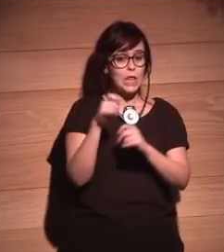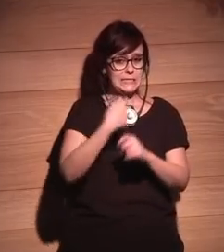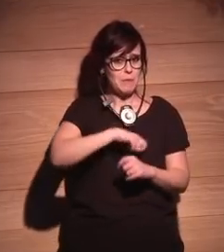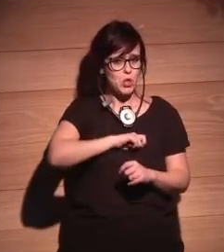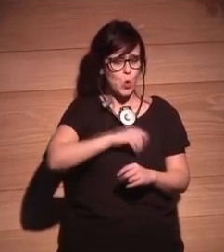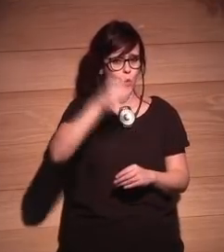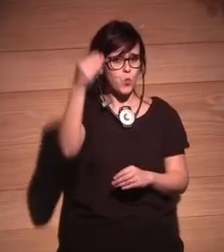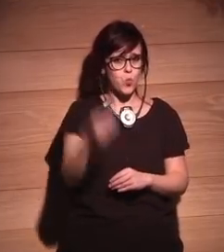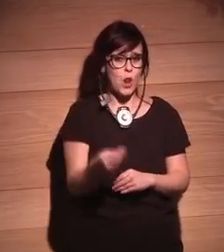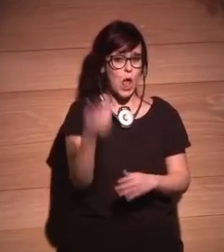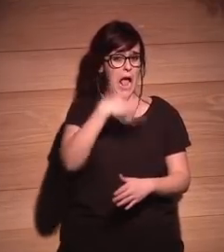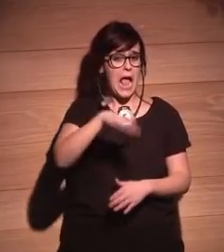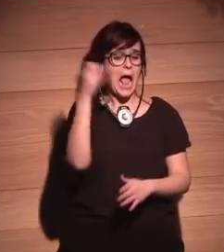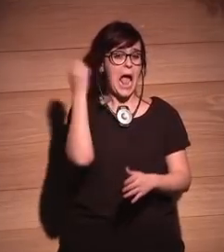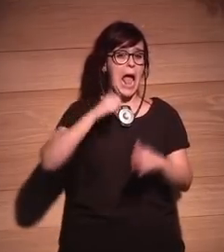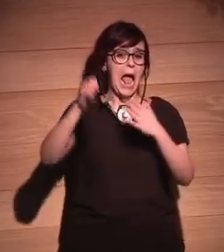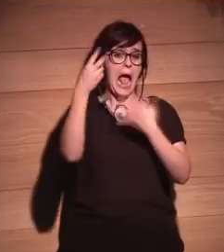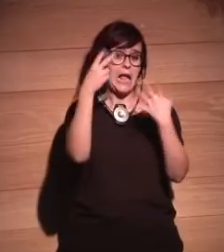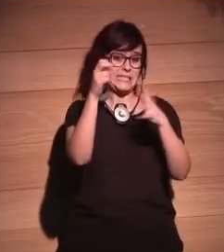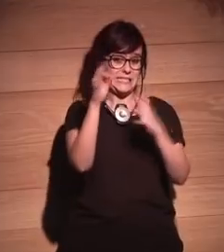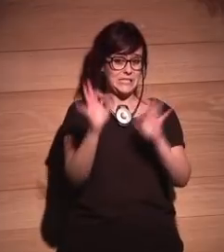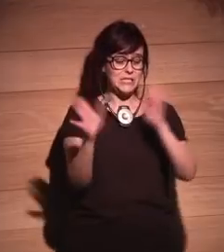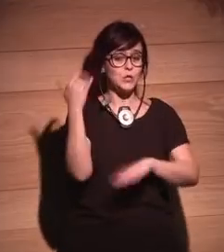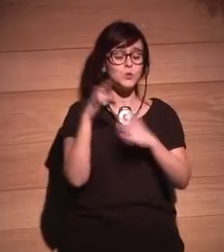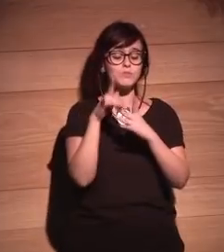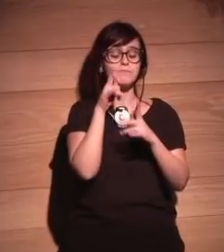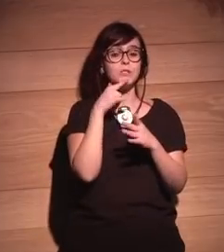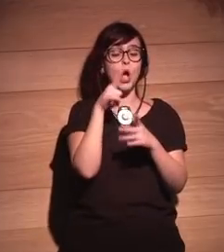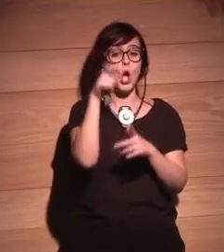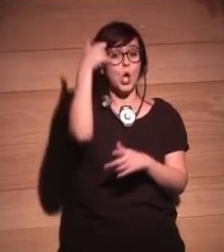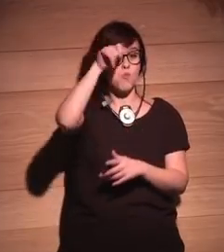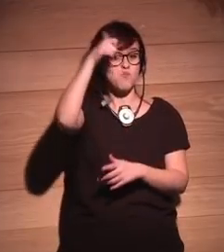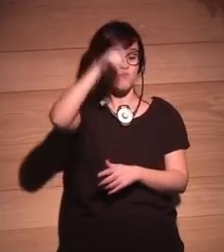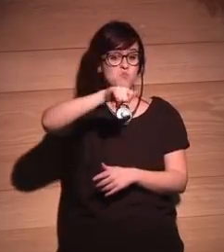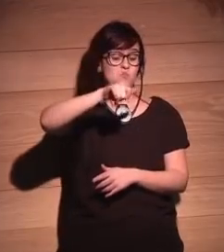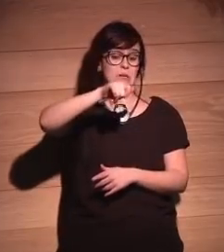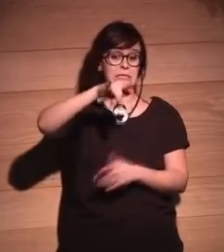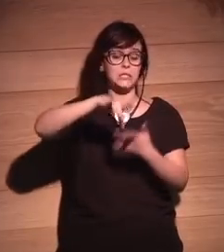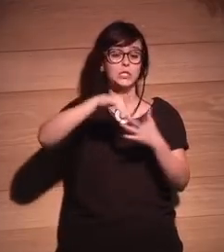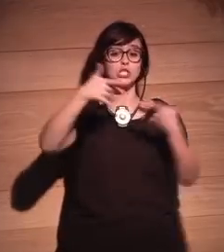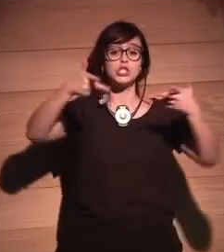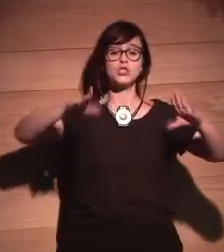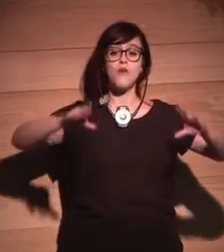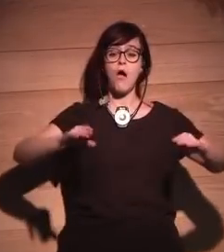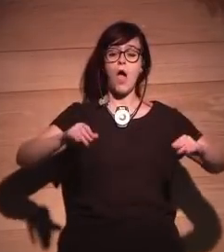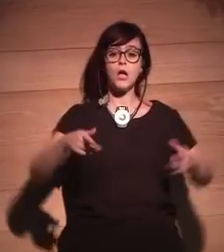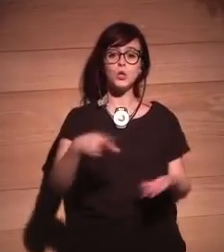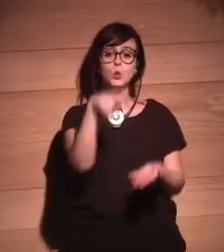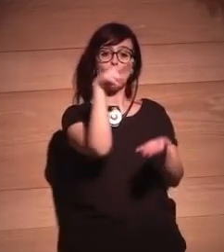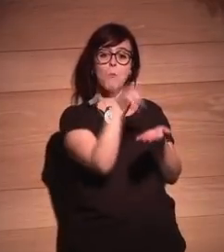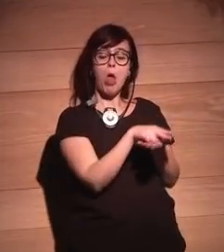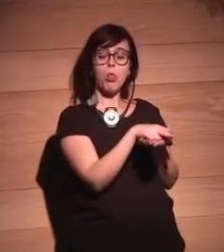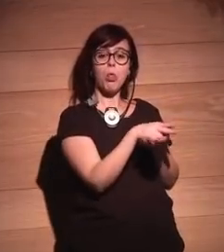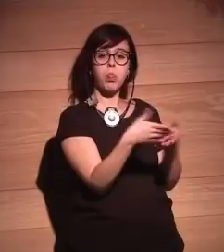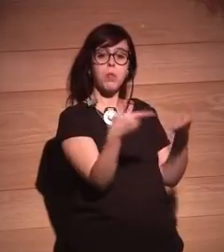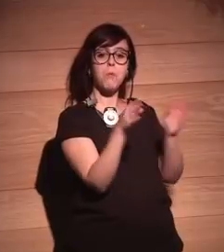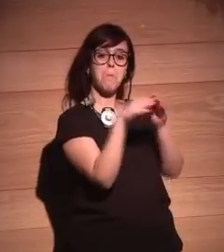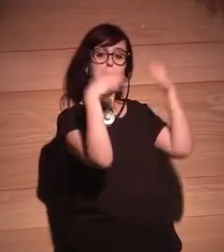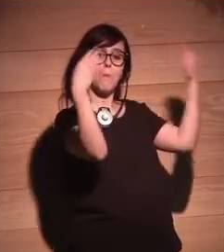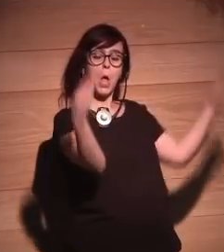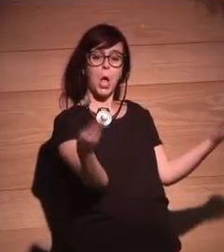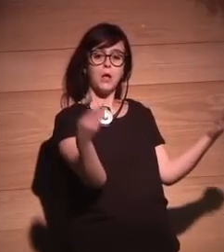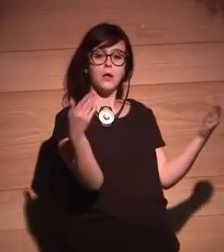muy bueno de los años 70, y es un tipo que está tumbado en un sofá leyendo un diario El País con una